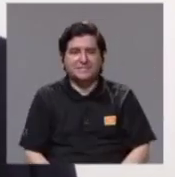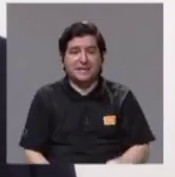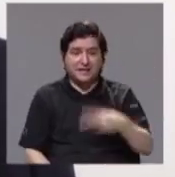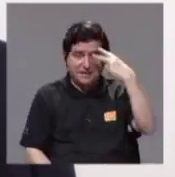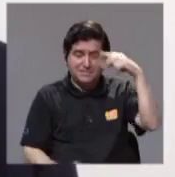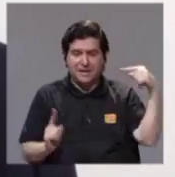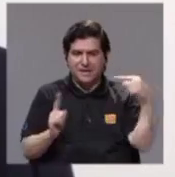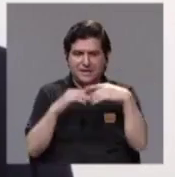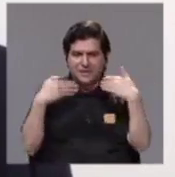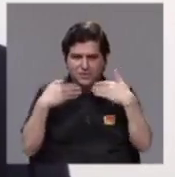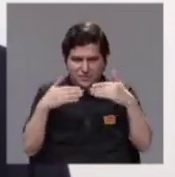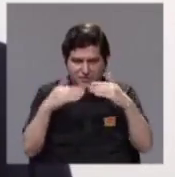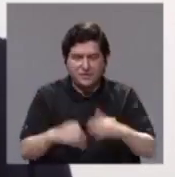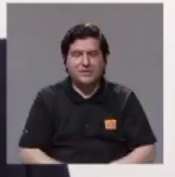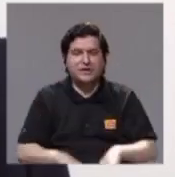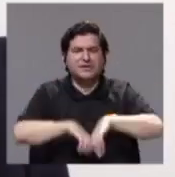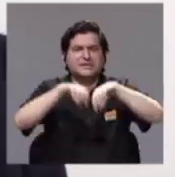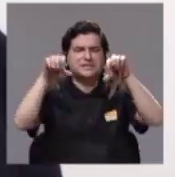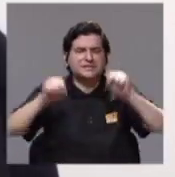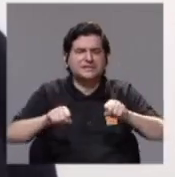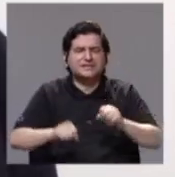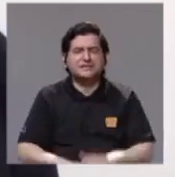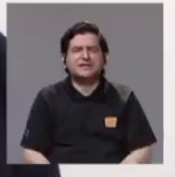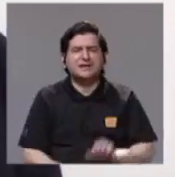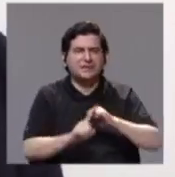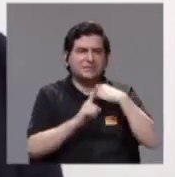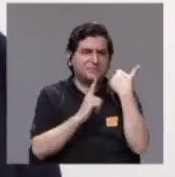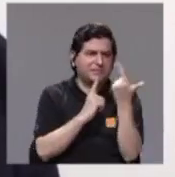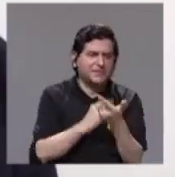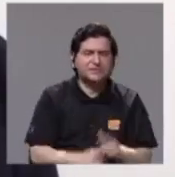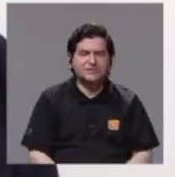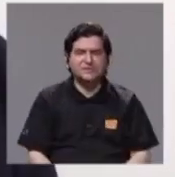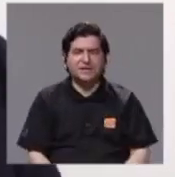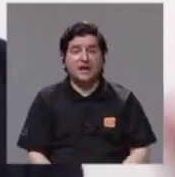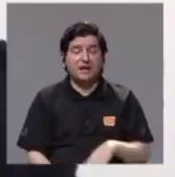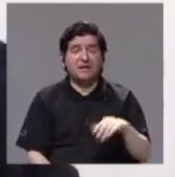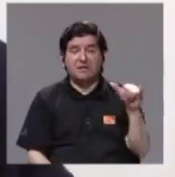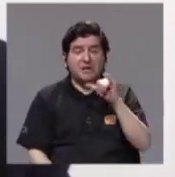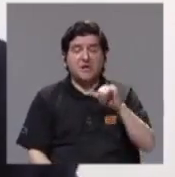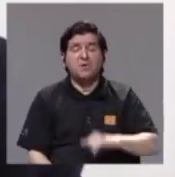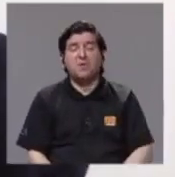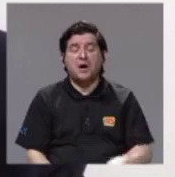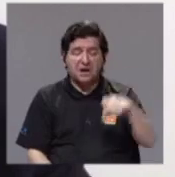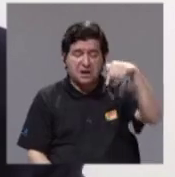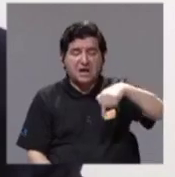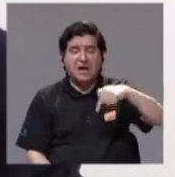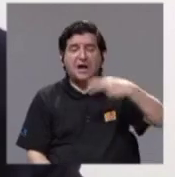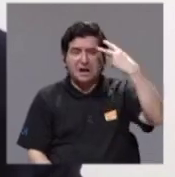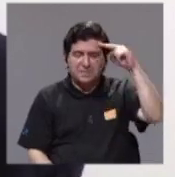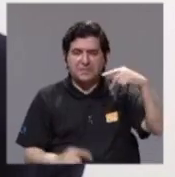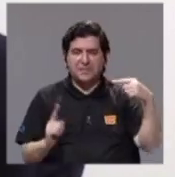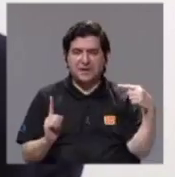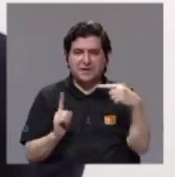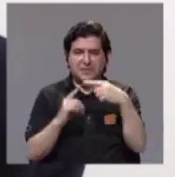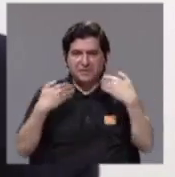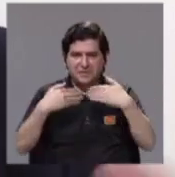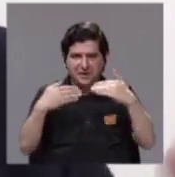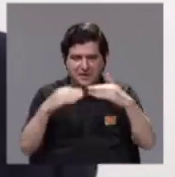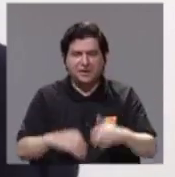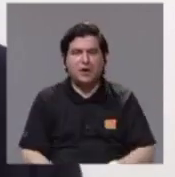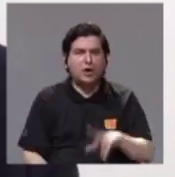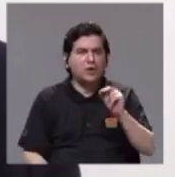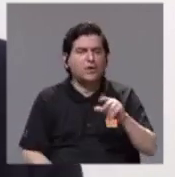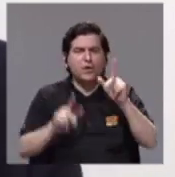el sistema social, la cosmogonía es la mesoamericana. Entonces, no es